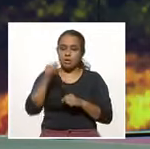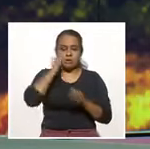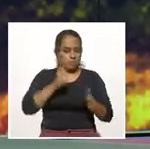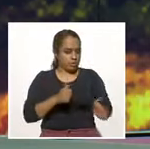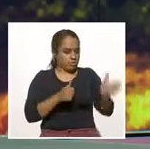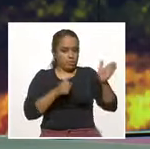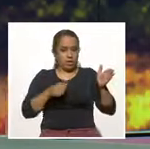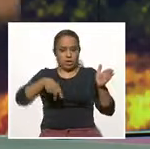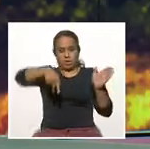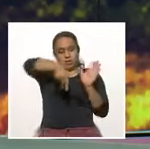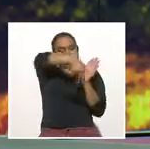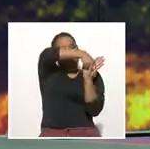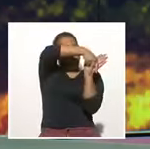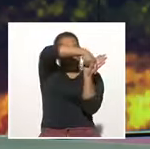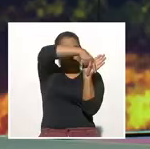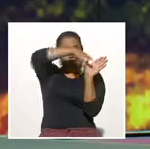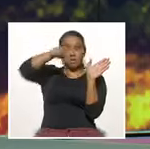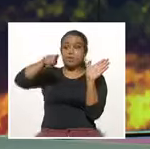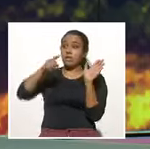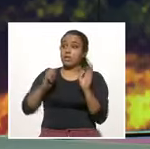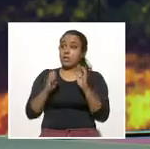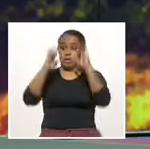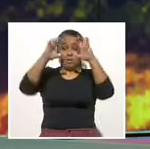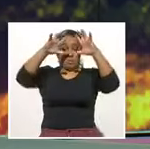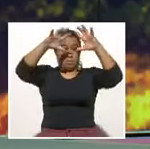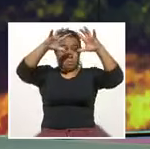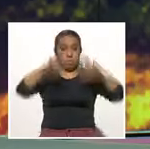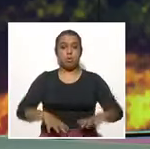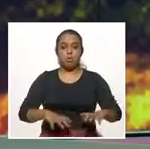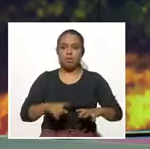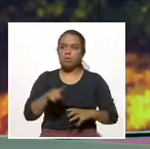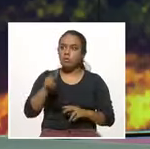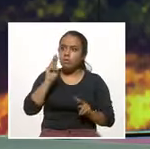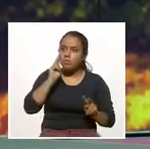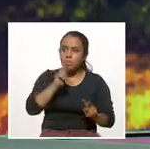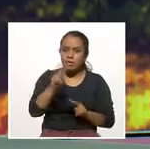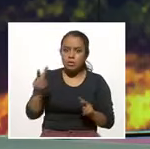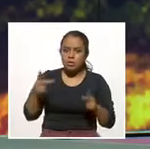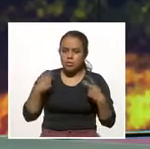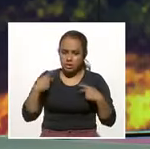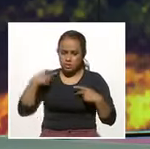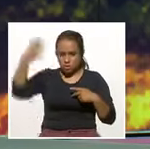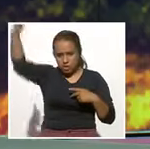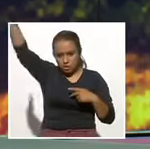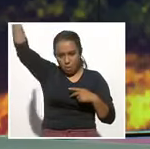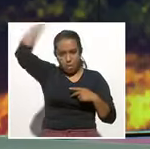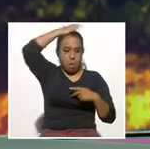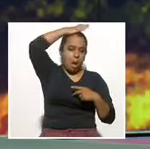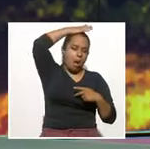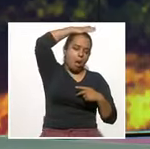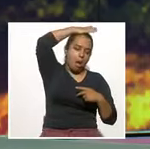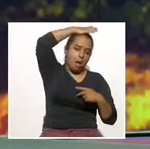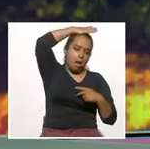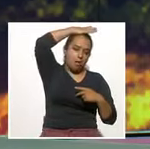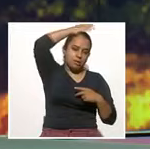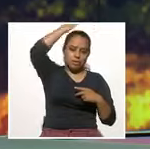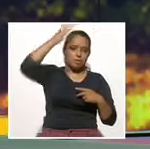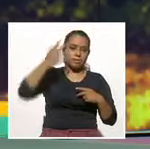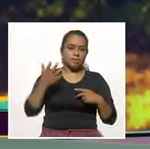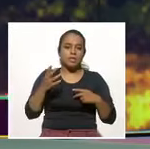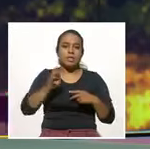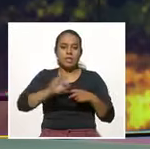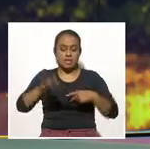y estar de pie. Y cuando se colapsa el inmueble, en el momento él ve cómo la mayoría recibe el golpe en la cabeza. Quedar a nivel de piso hay